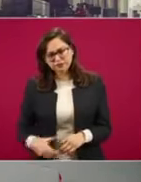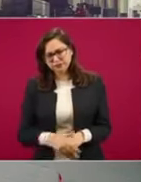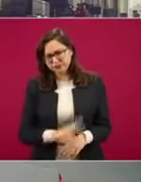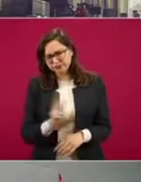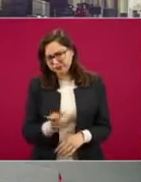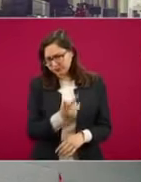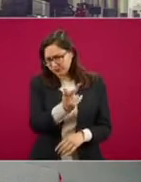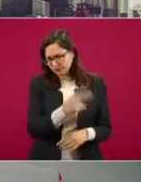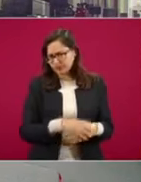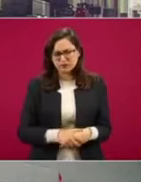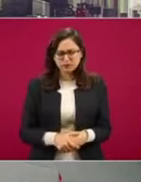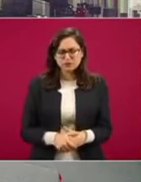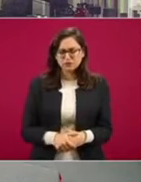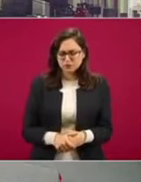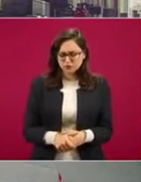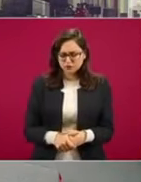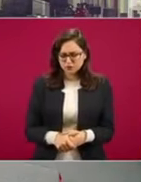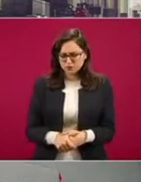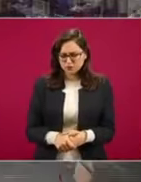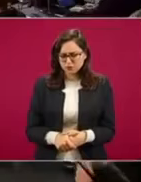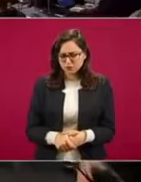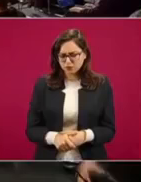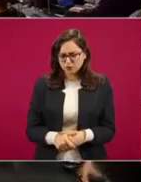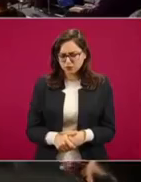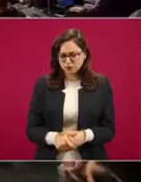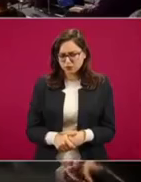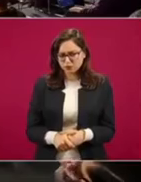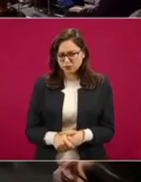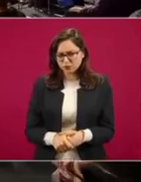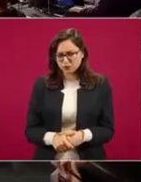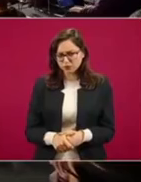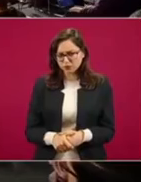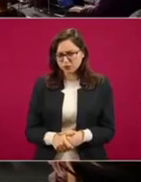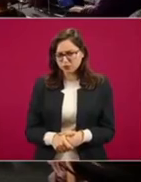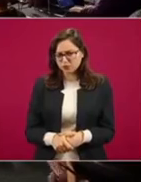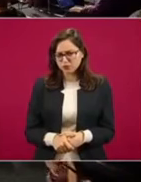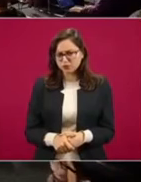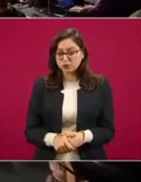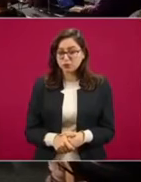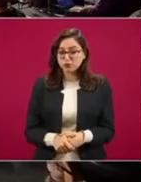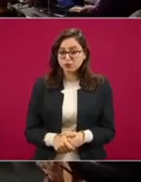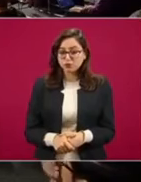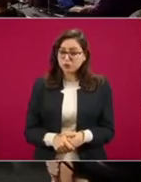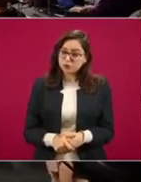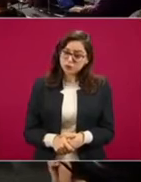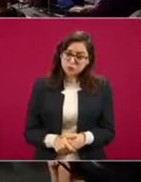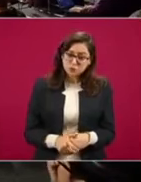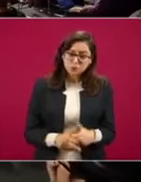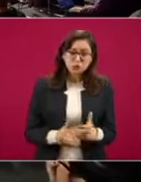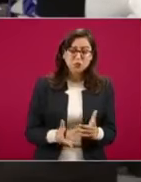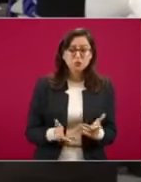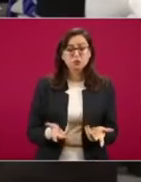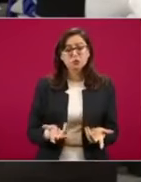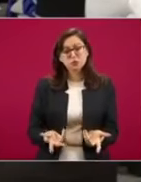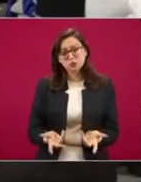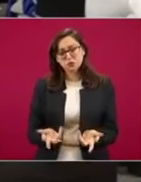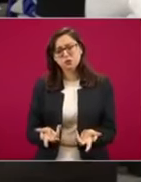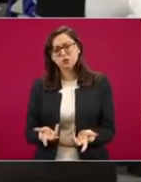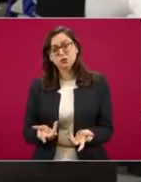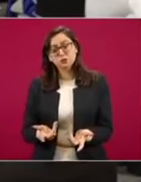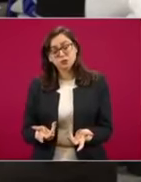tienes sobre eh esta inconformidad que están presentando algunos